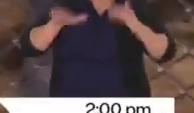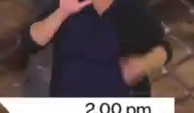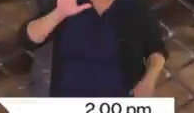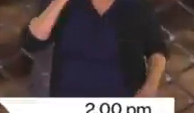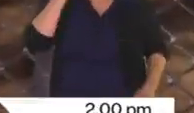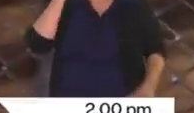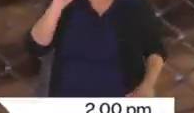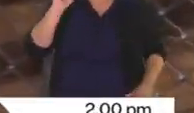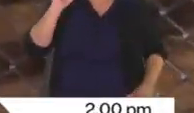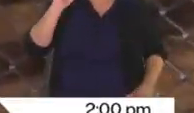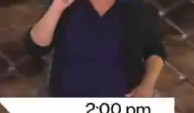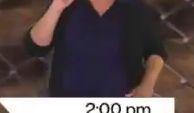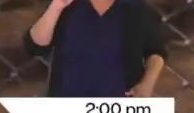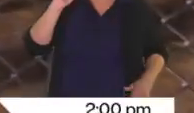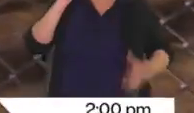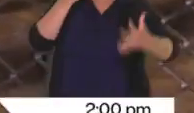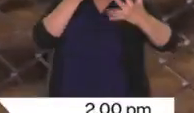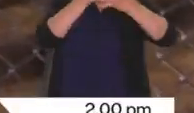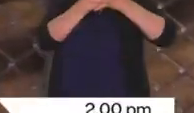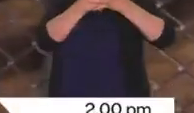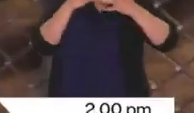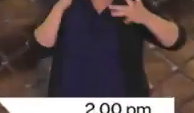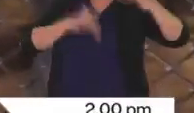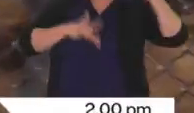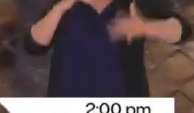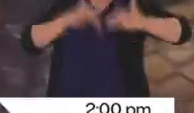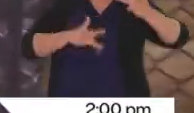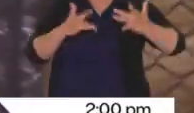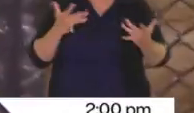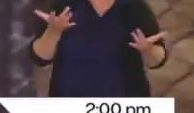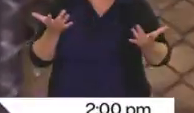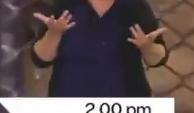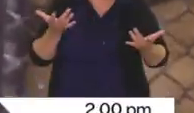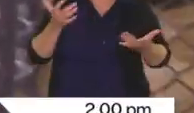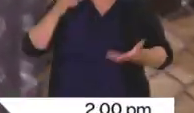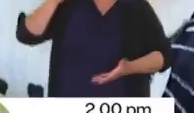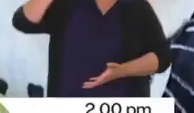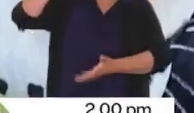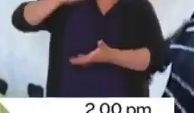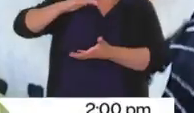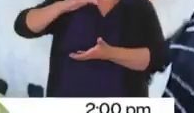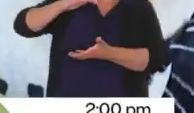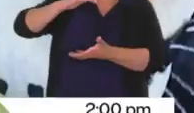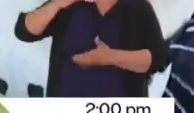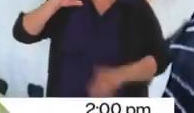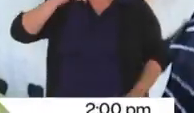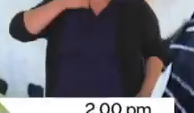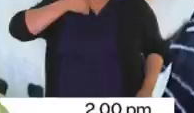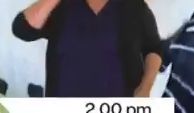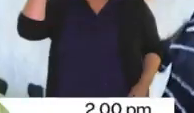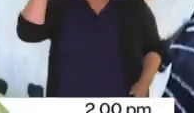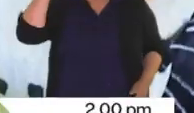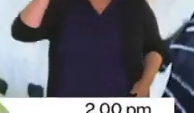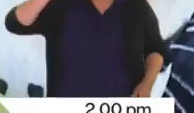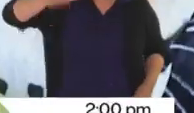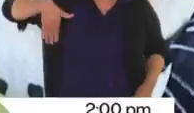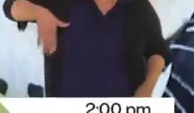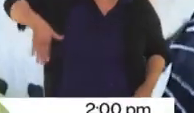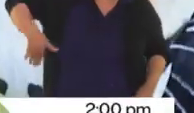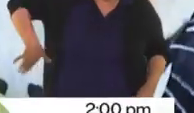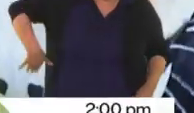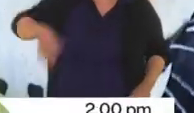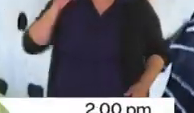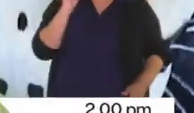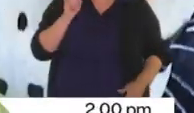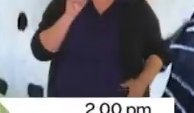un ambiente que no era el más indicado para ella es un animal bastante pequeño pero ya es adulta su desarrollo está mermado